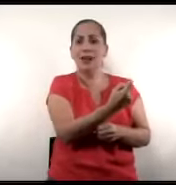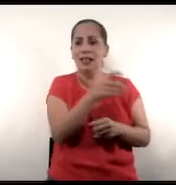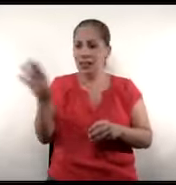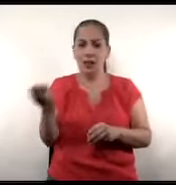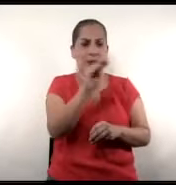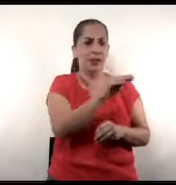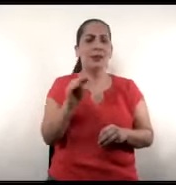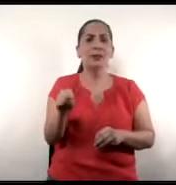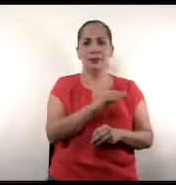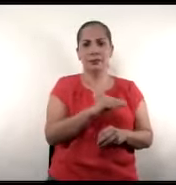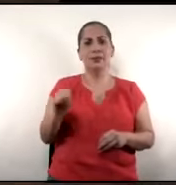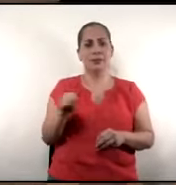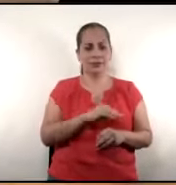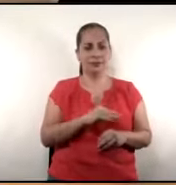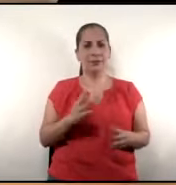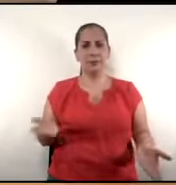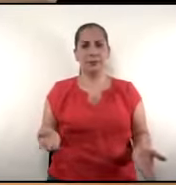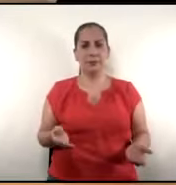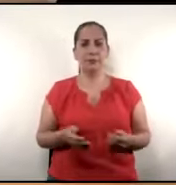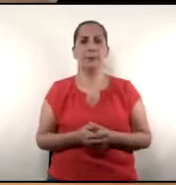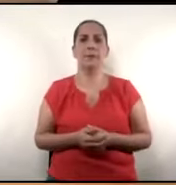en algunos lugares clave.